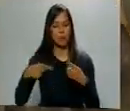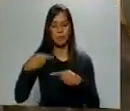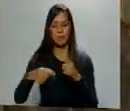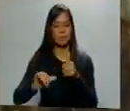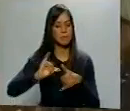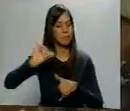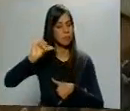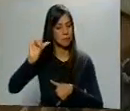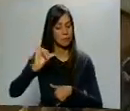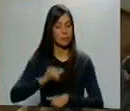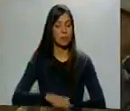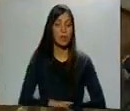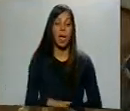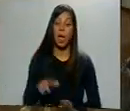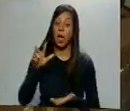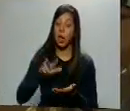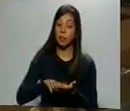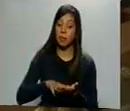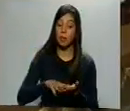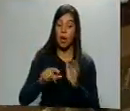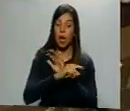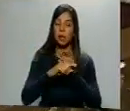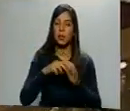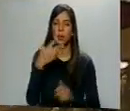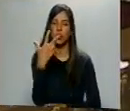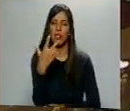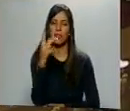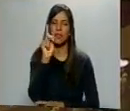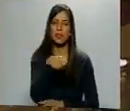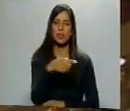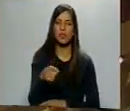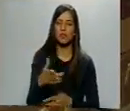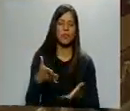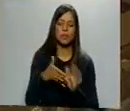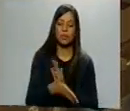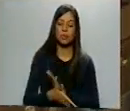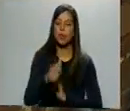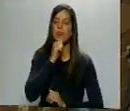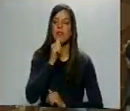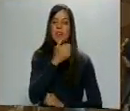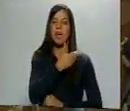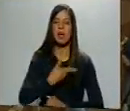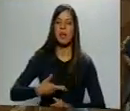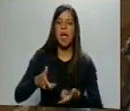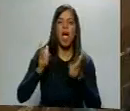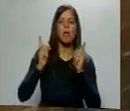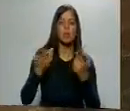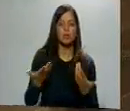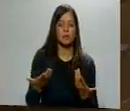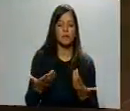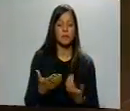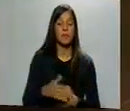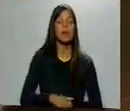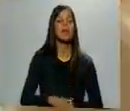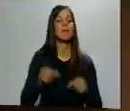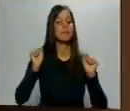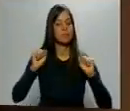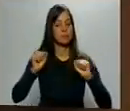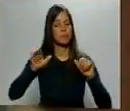En consideración para su aprobación, el artículo 3 sobre la autoridad competente para determinar la unidad.